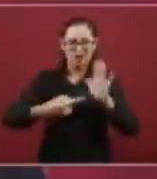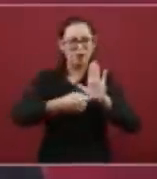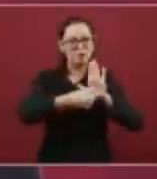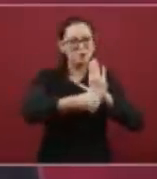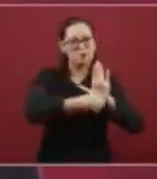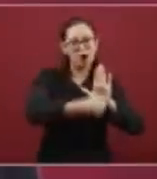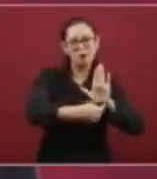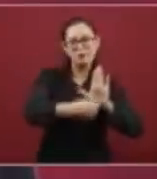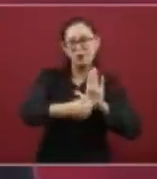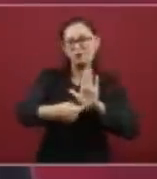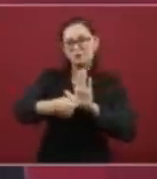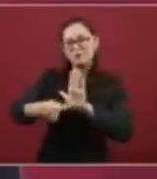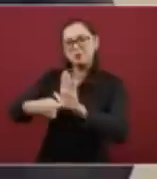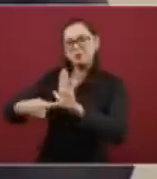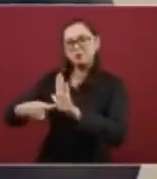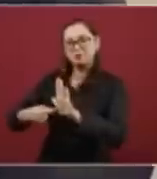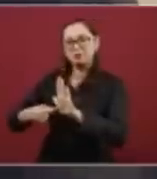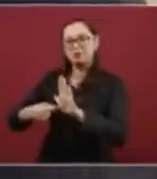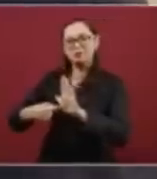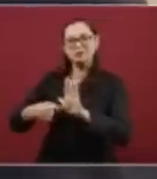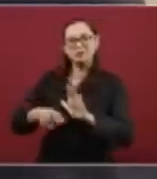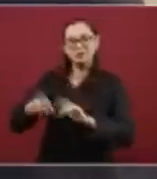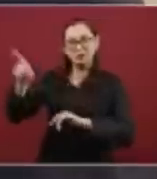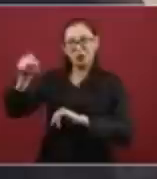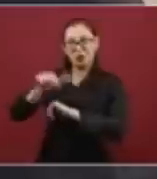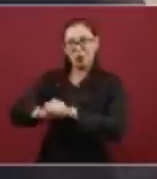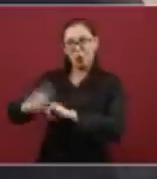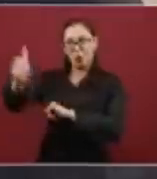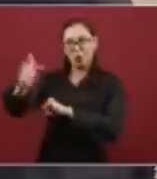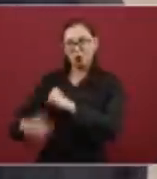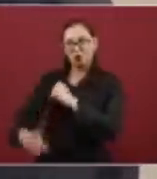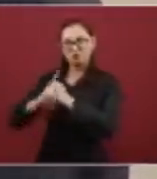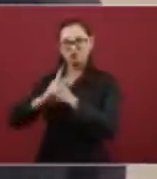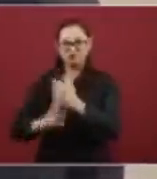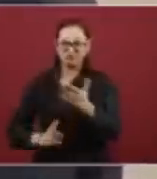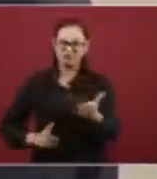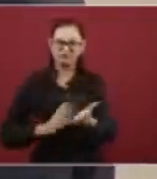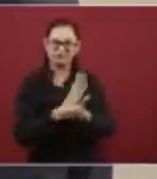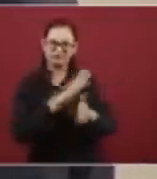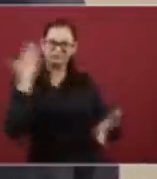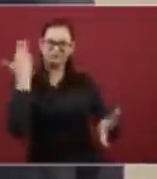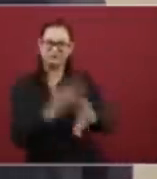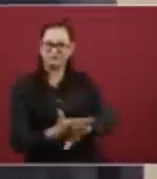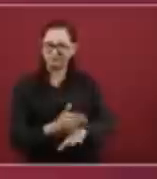si hubo agravios o no hubo agravios, si, como estamos planteando,